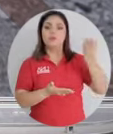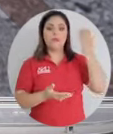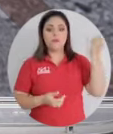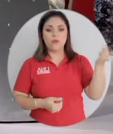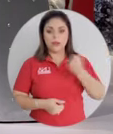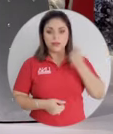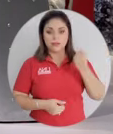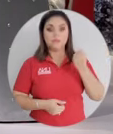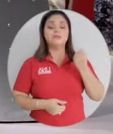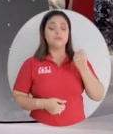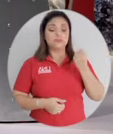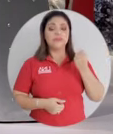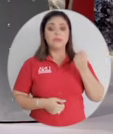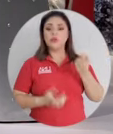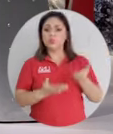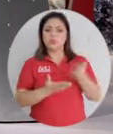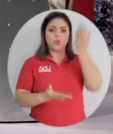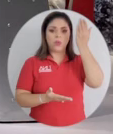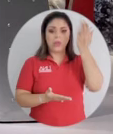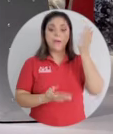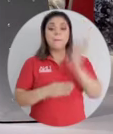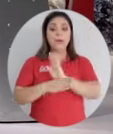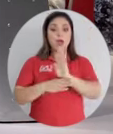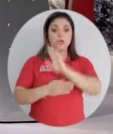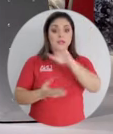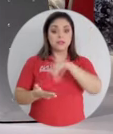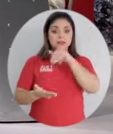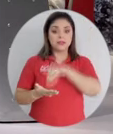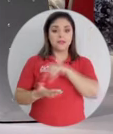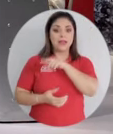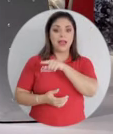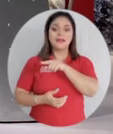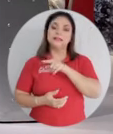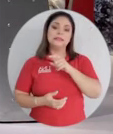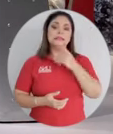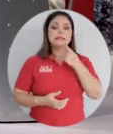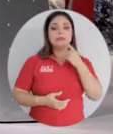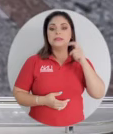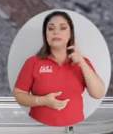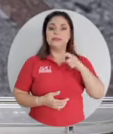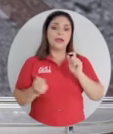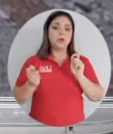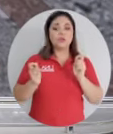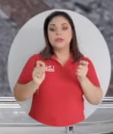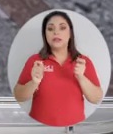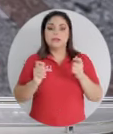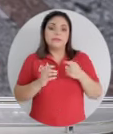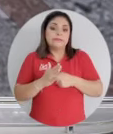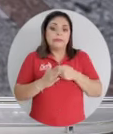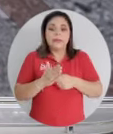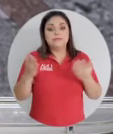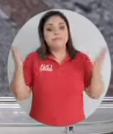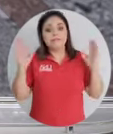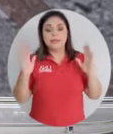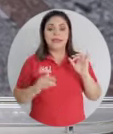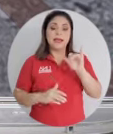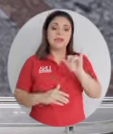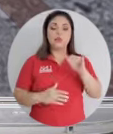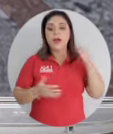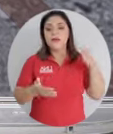Exponencialmente. sí, importante, ¿verdad? El Banco Central vio la necesidad de hacer ajustes en las tasas de interés y eso, por supuesto,